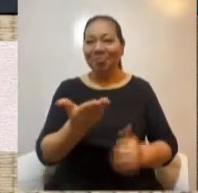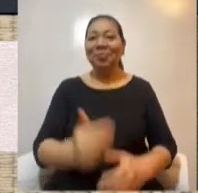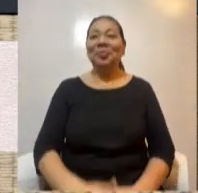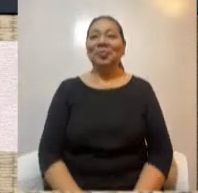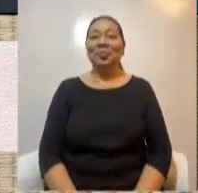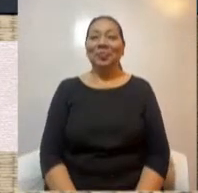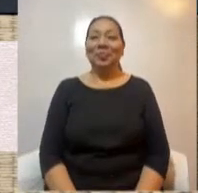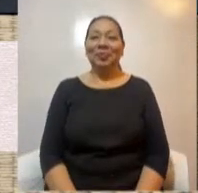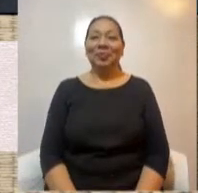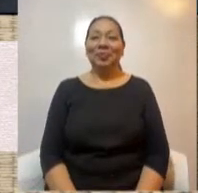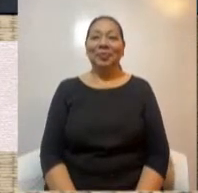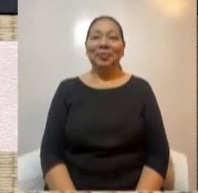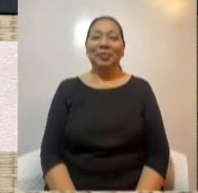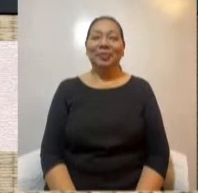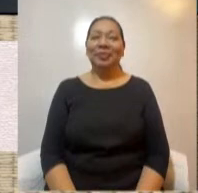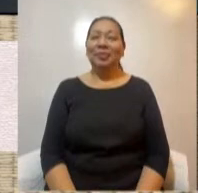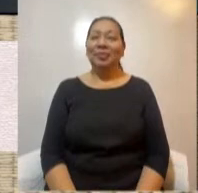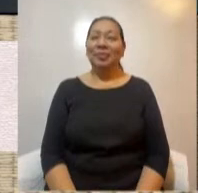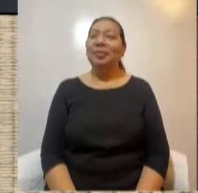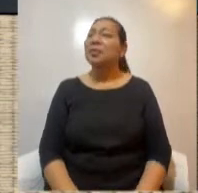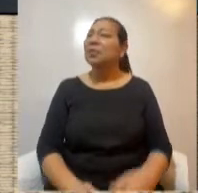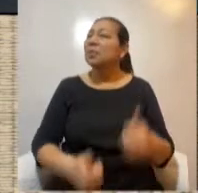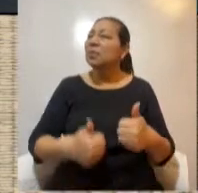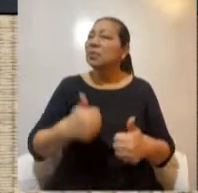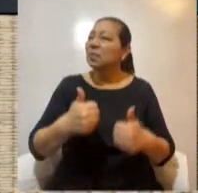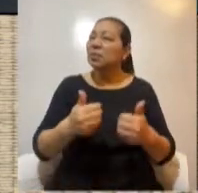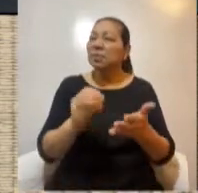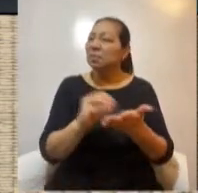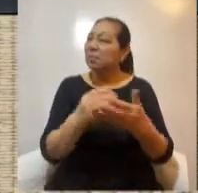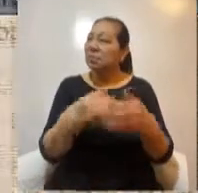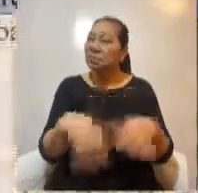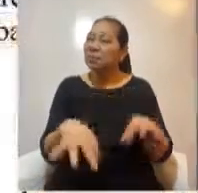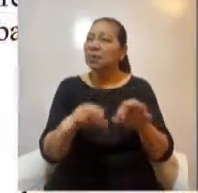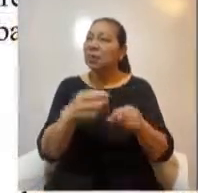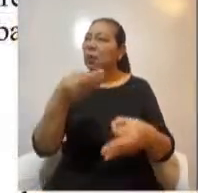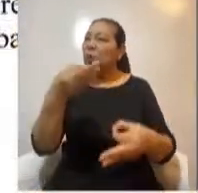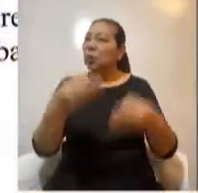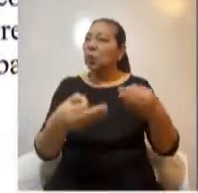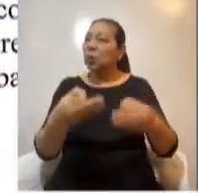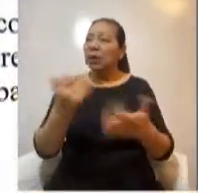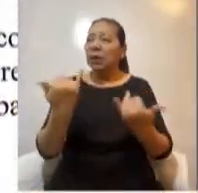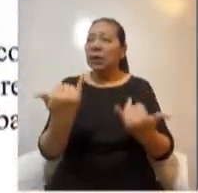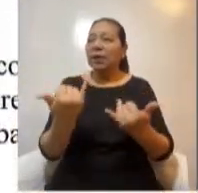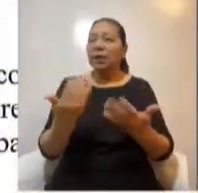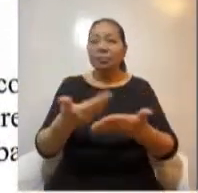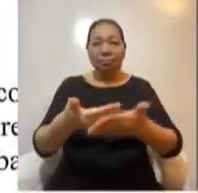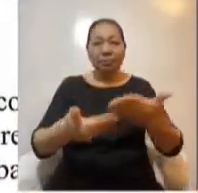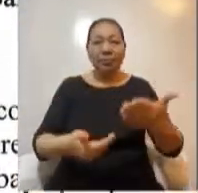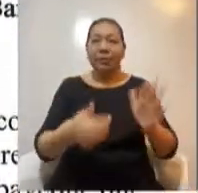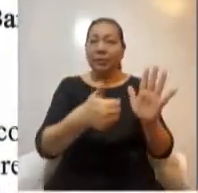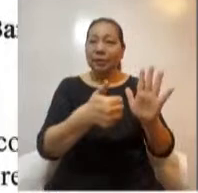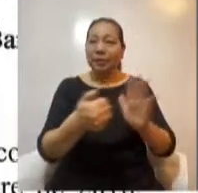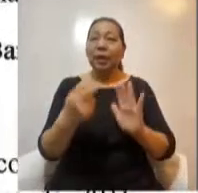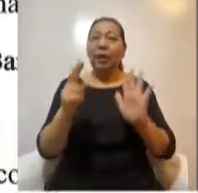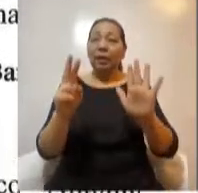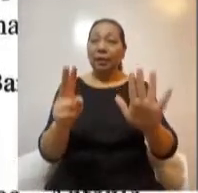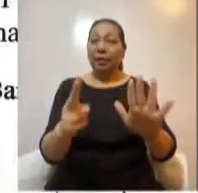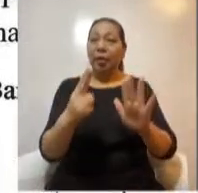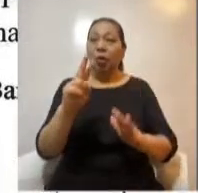ustedes. Bien. ¿Cuál es la trascendencia de la sentencia recaída en el expediente